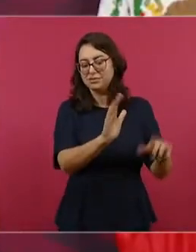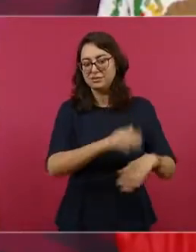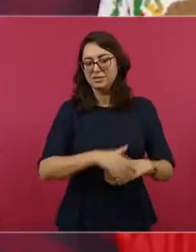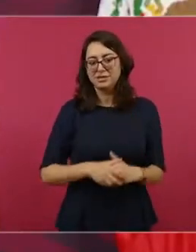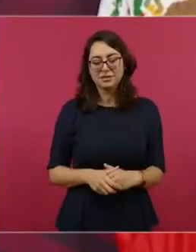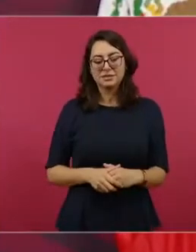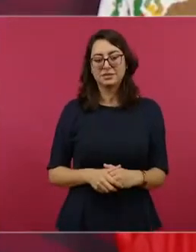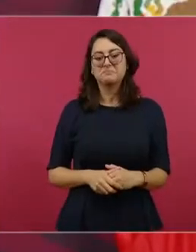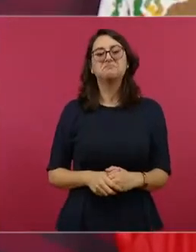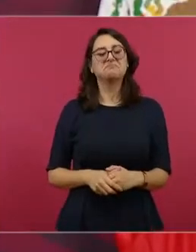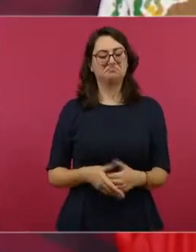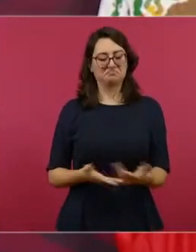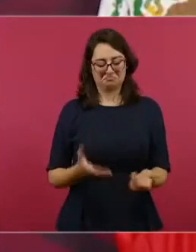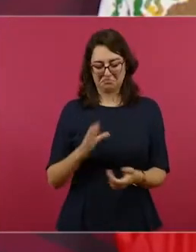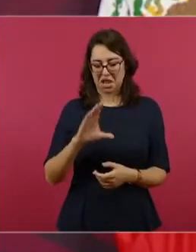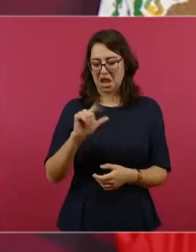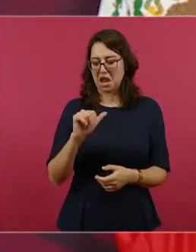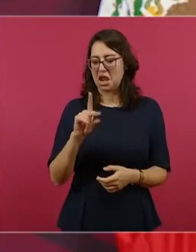Sigue con Claudio